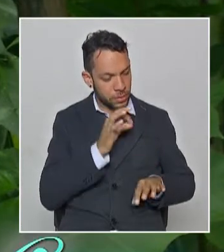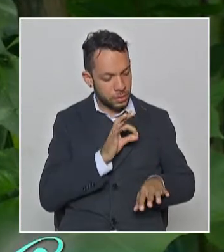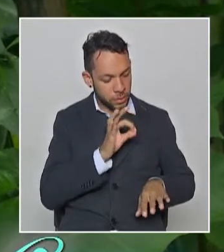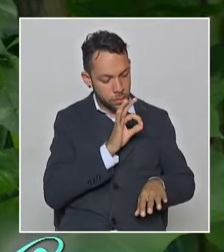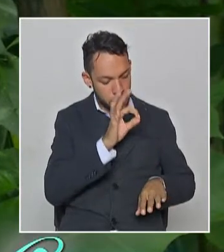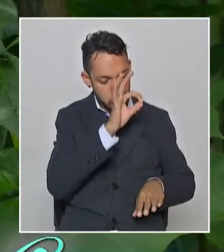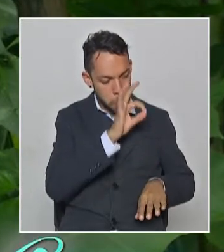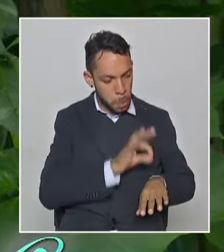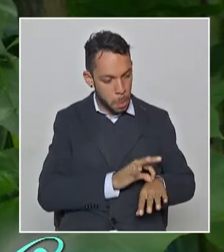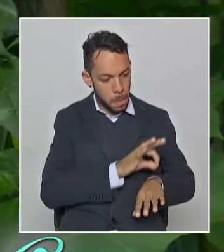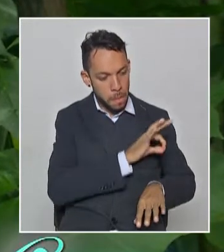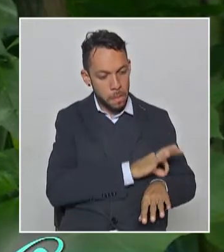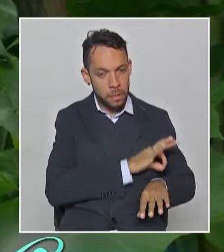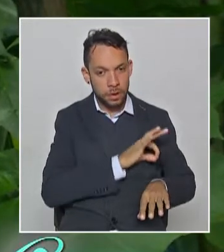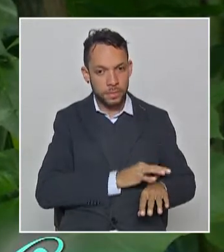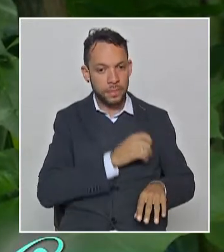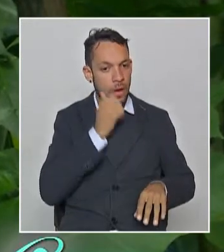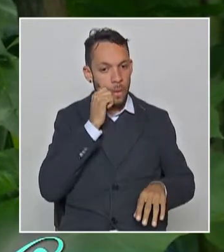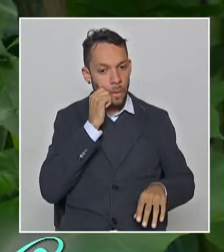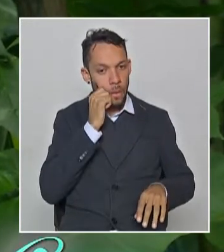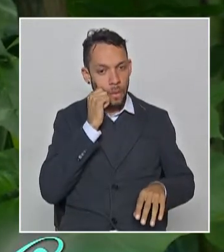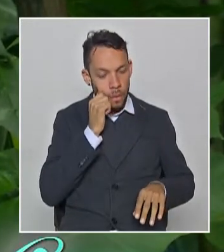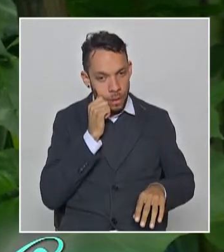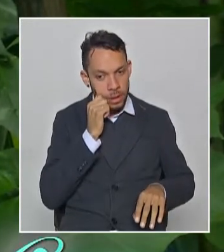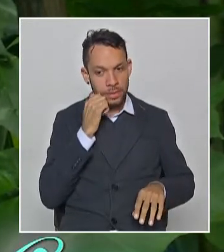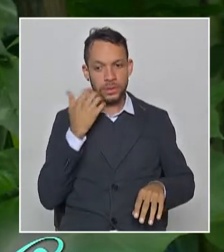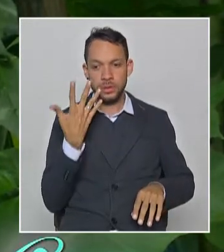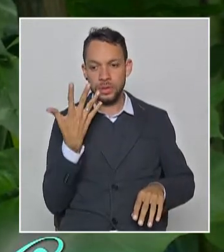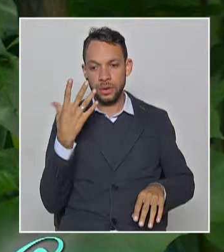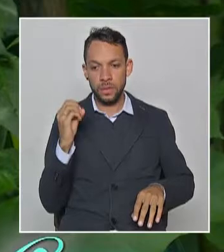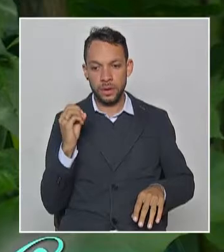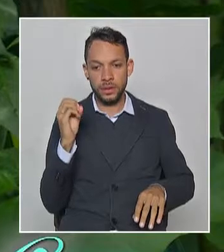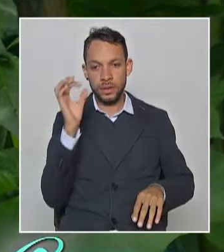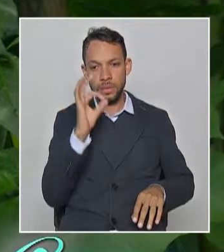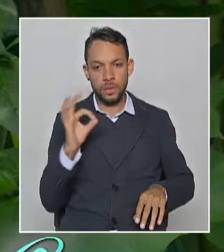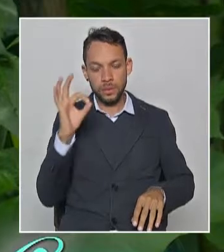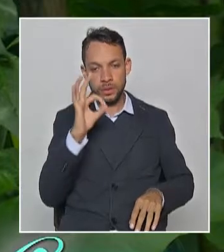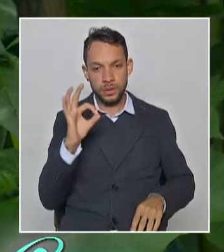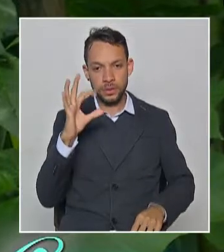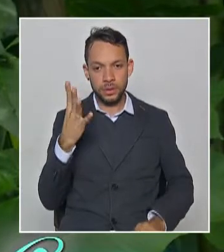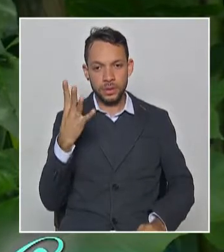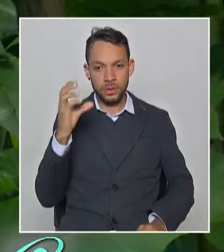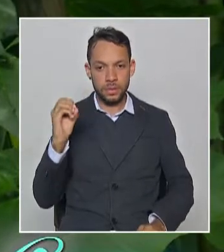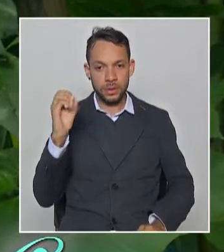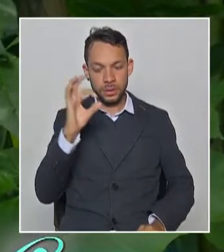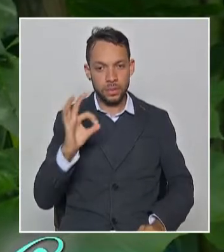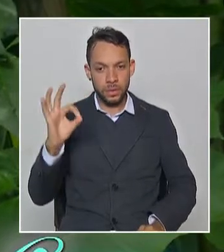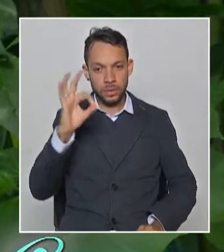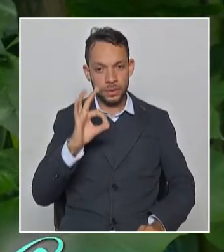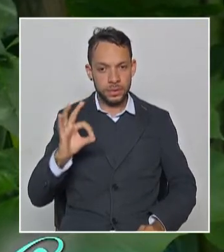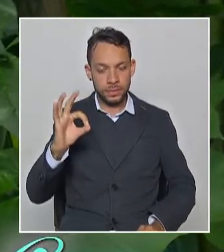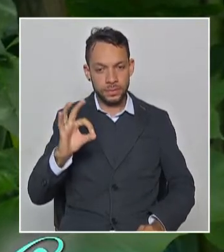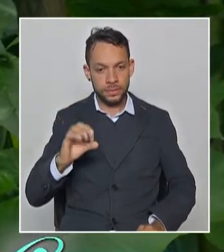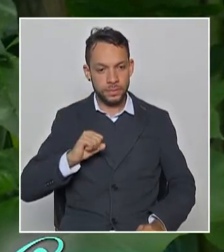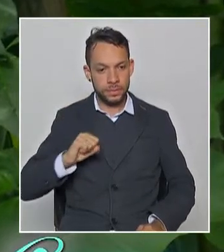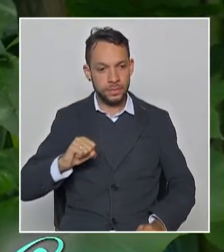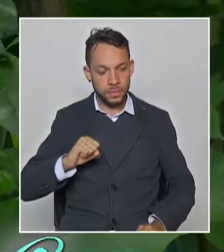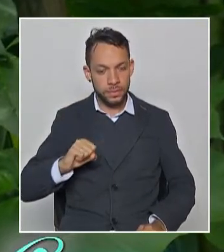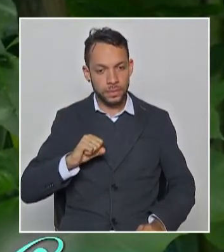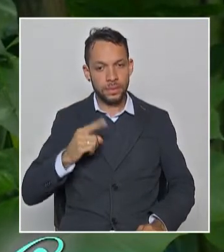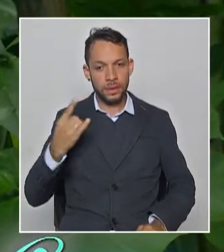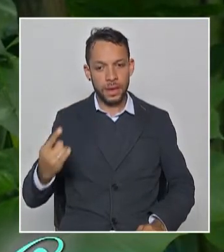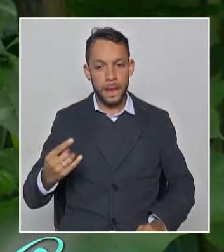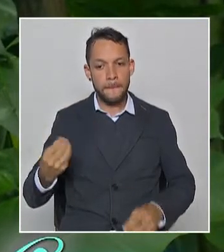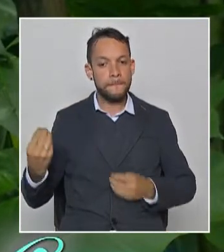pitoxina cuando sale del cuerpo del animal es que el 50% como tal del elemento activo que tiene la pitoxina